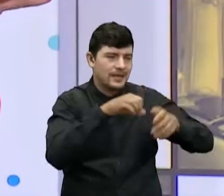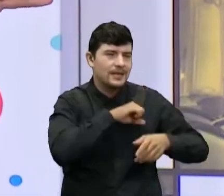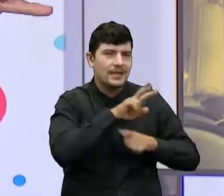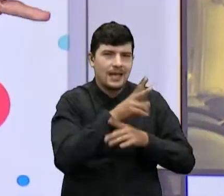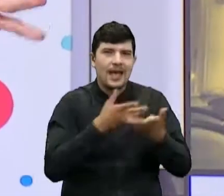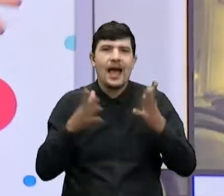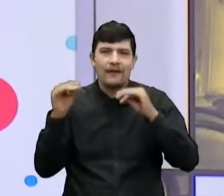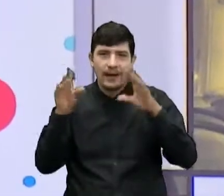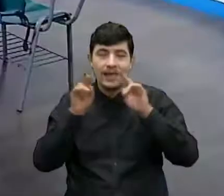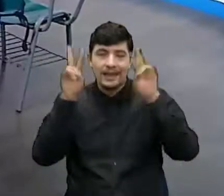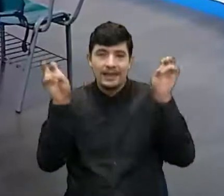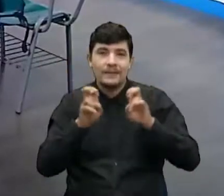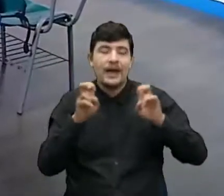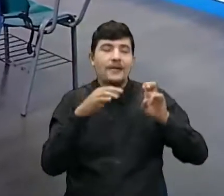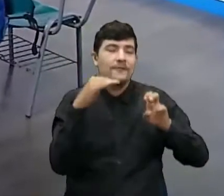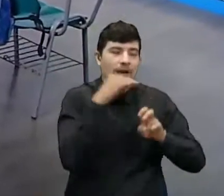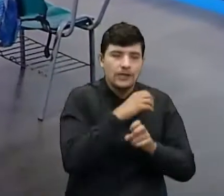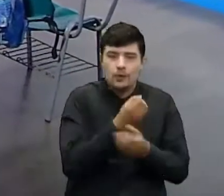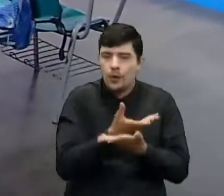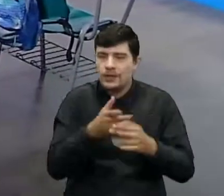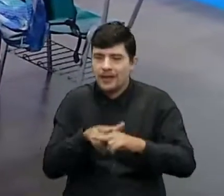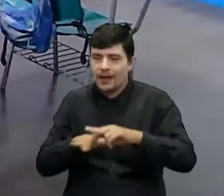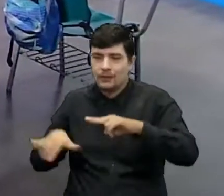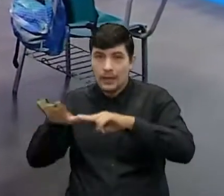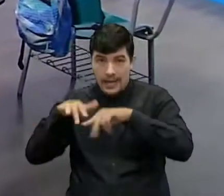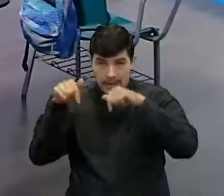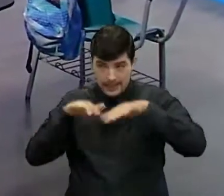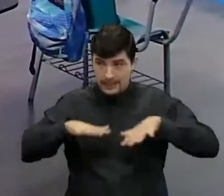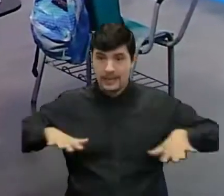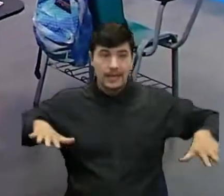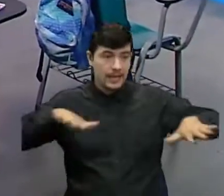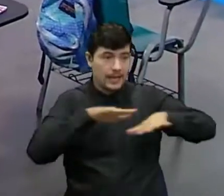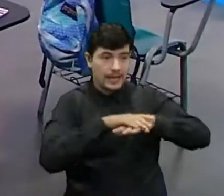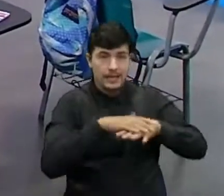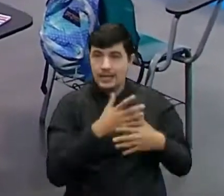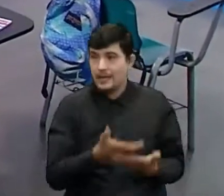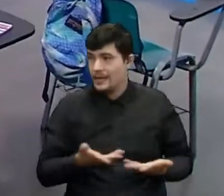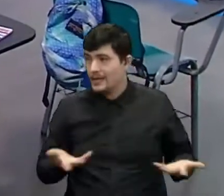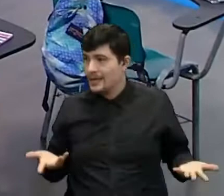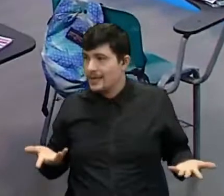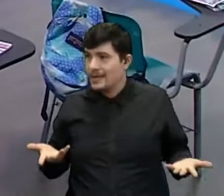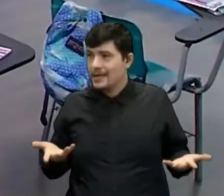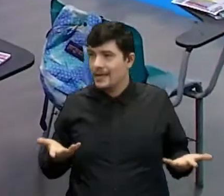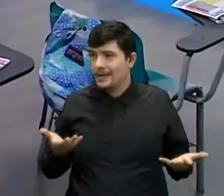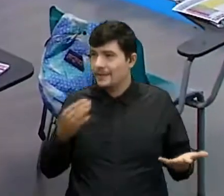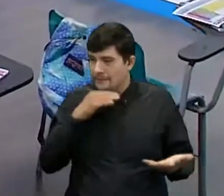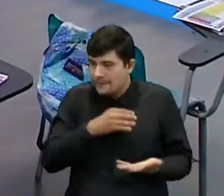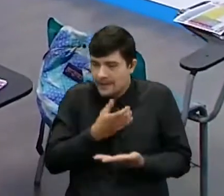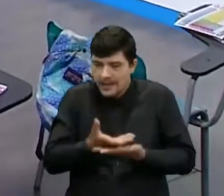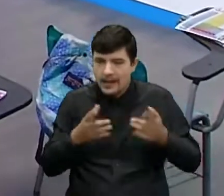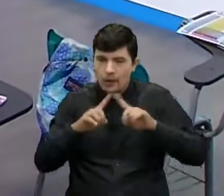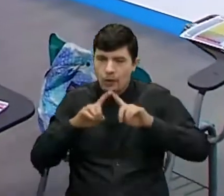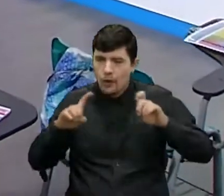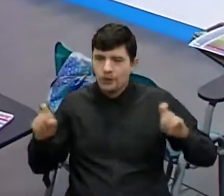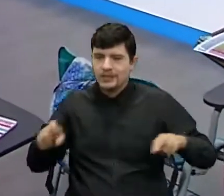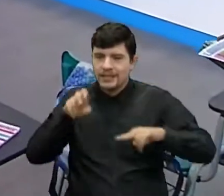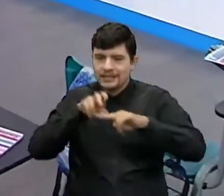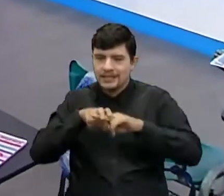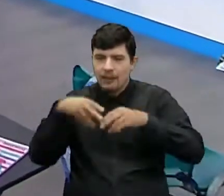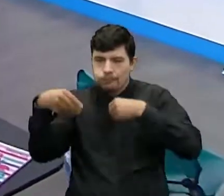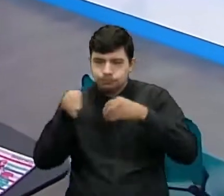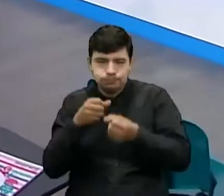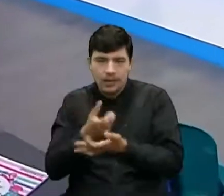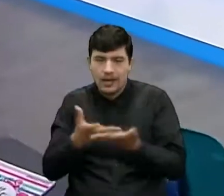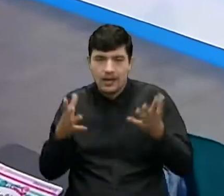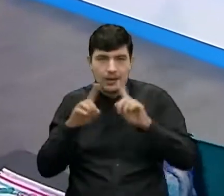natural ¿Cierto? Sí En este caso, pues el set que tenemos acá ¿Es muy qué? Es muy artificial Muy artificial, ¿cierto? Sí Es